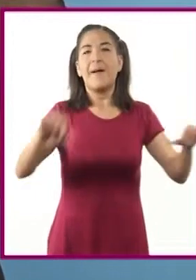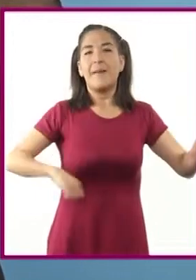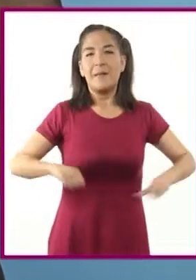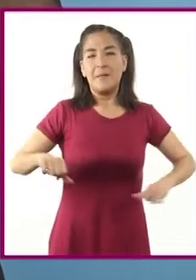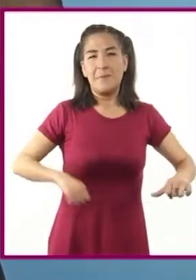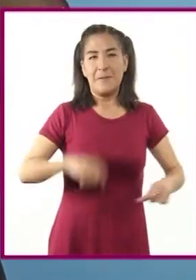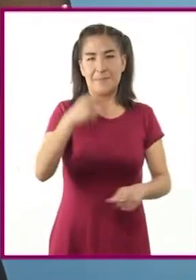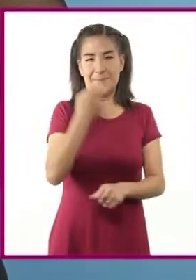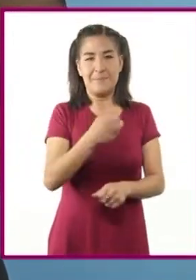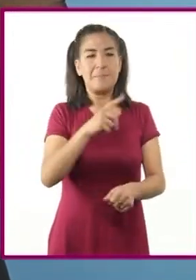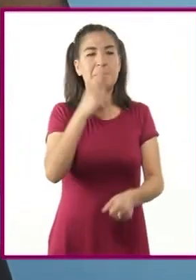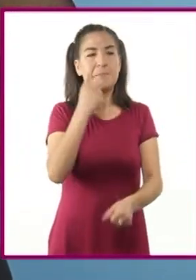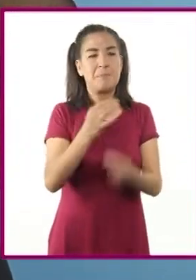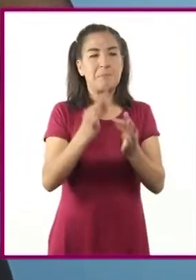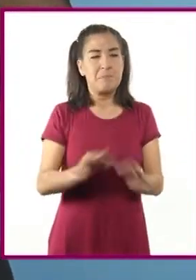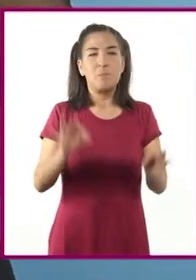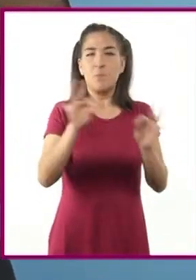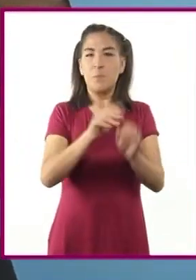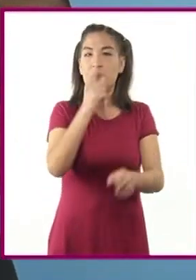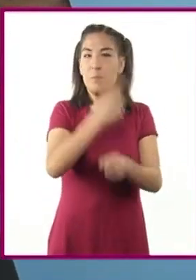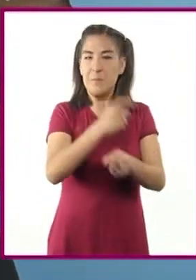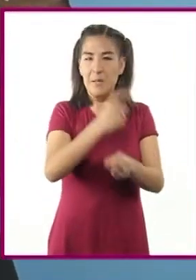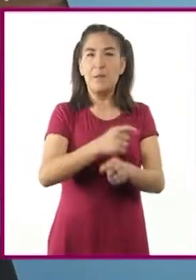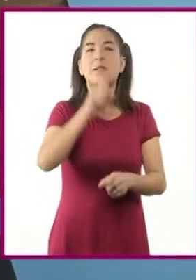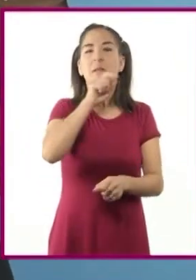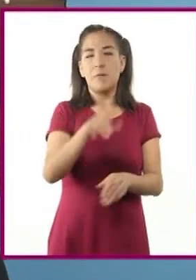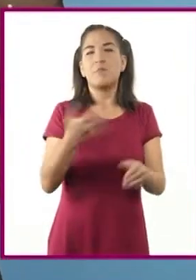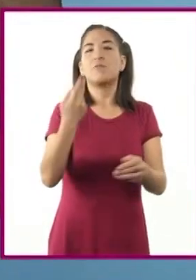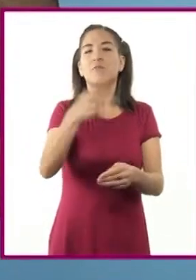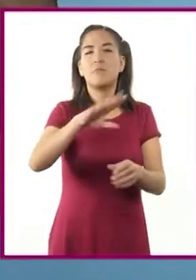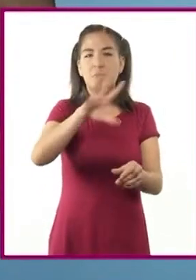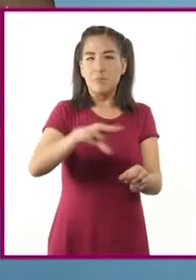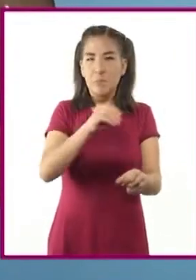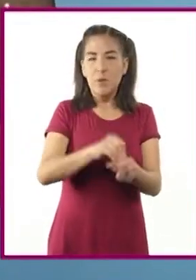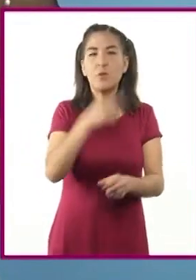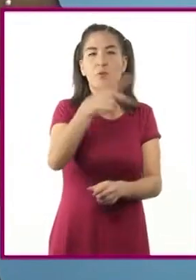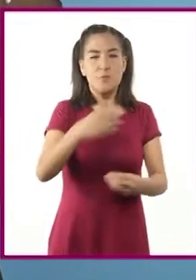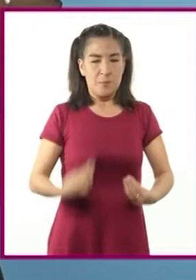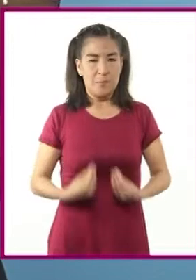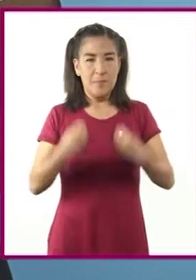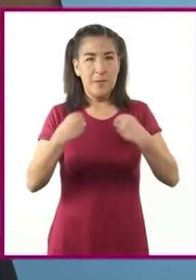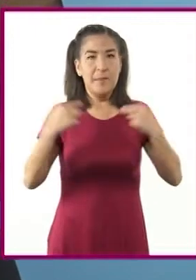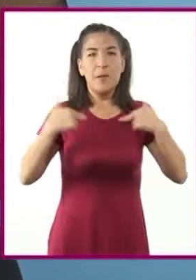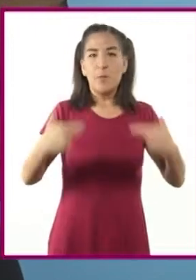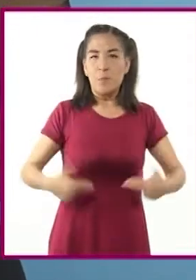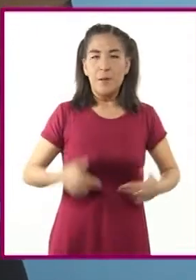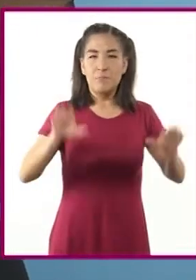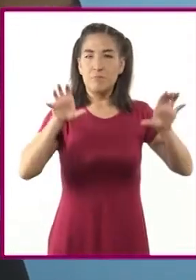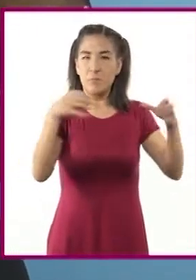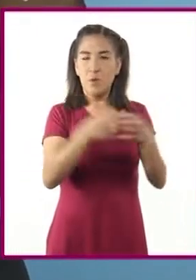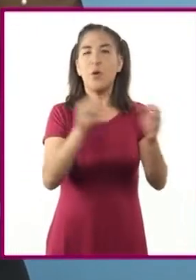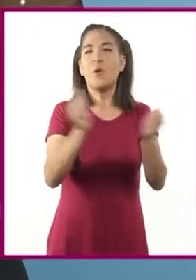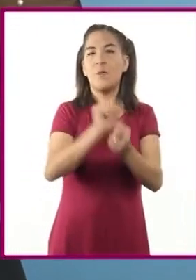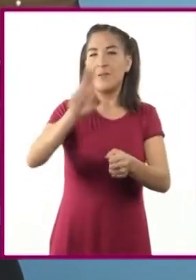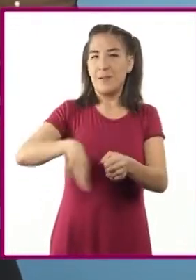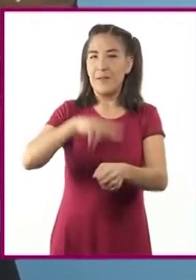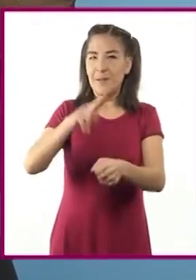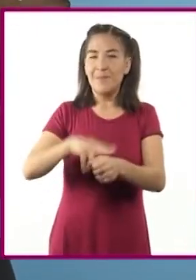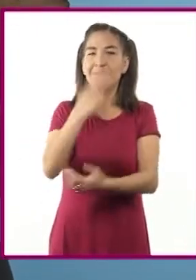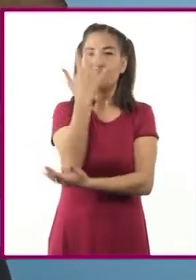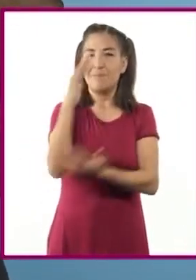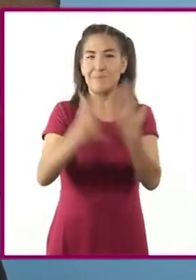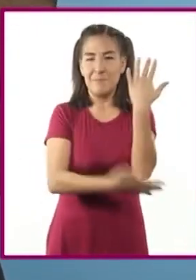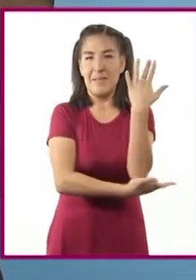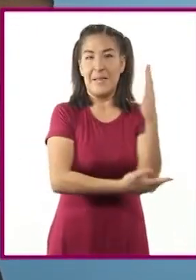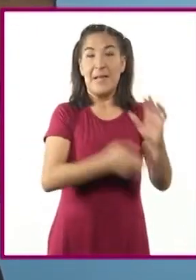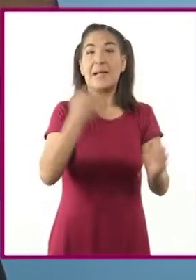actividades primarias, así como a la integración de la vida de las comunidades humanas con la naturaleza. Esto es,